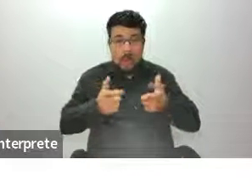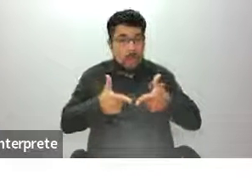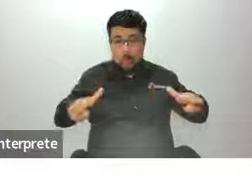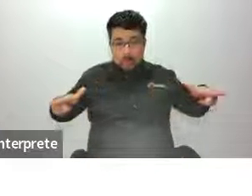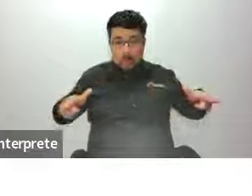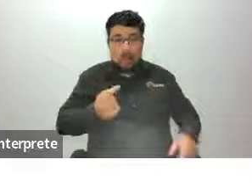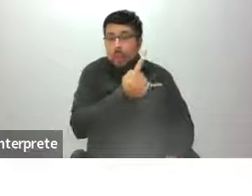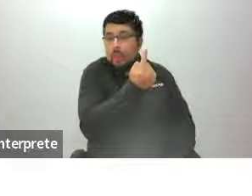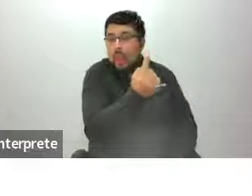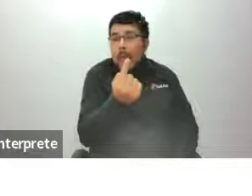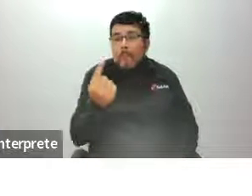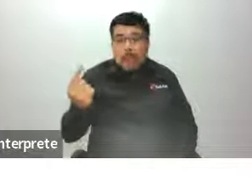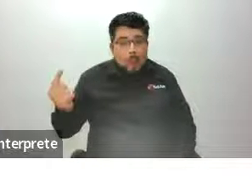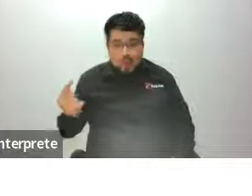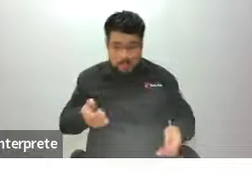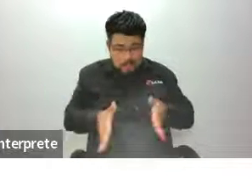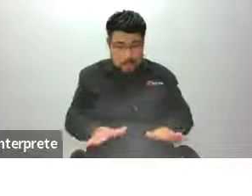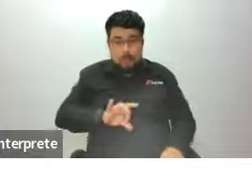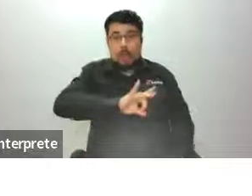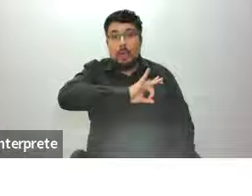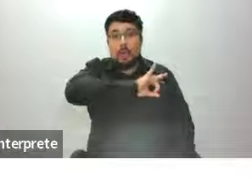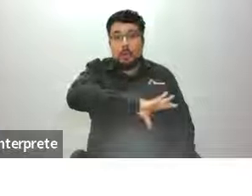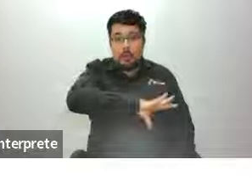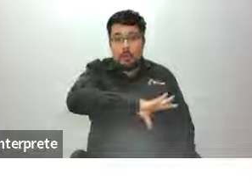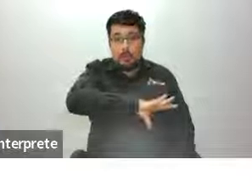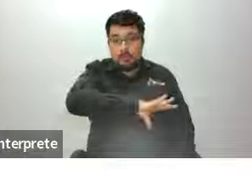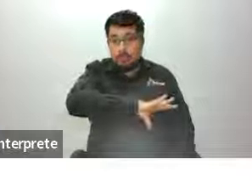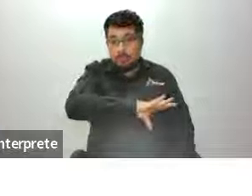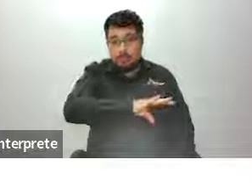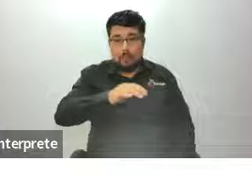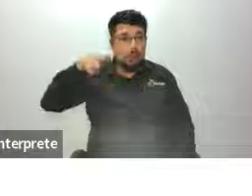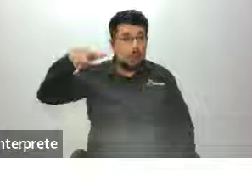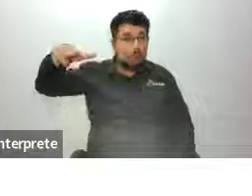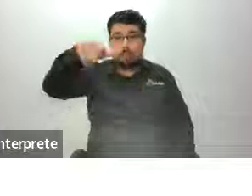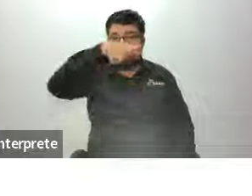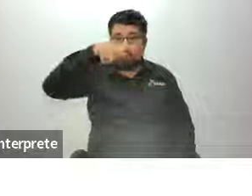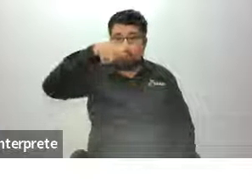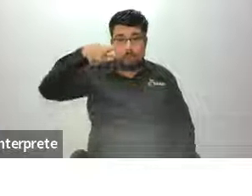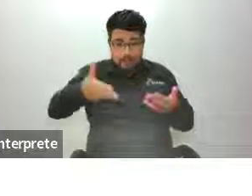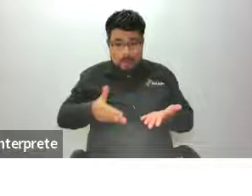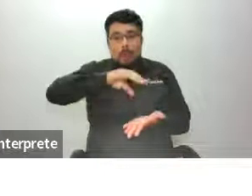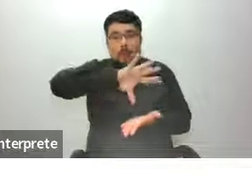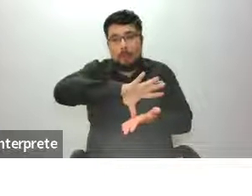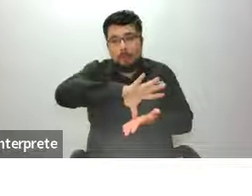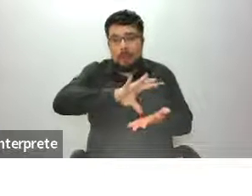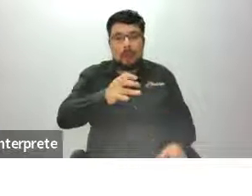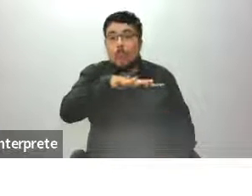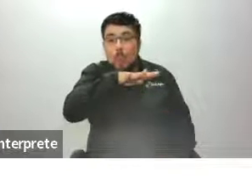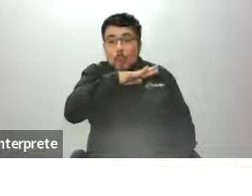Chile, se va a instanciar en este país, por lo tanto vamos a utilizar el español de